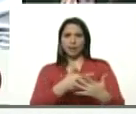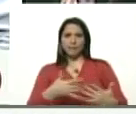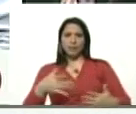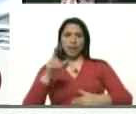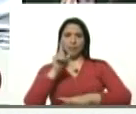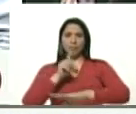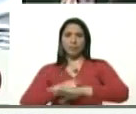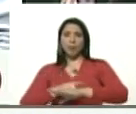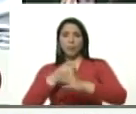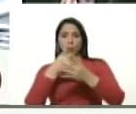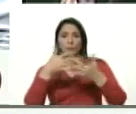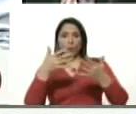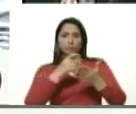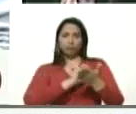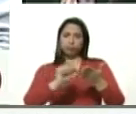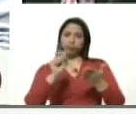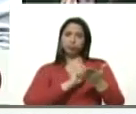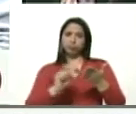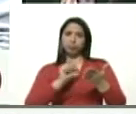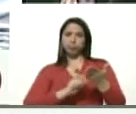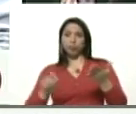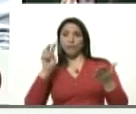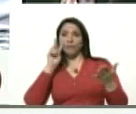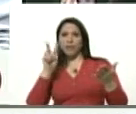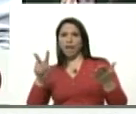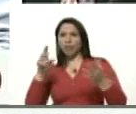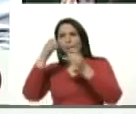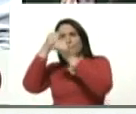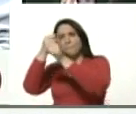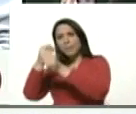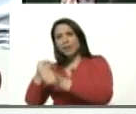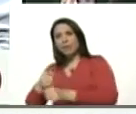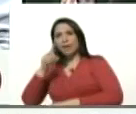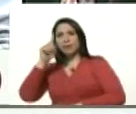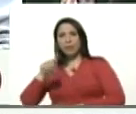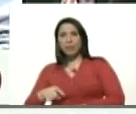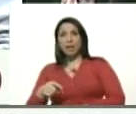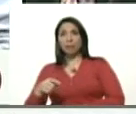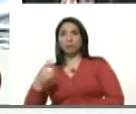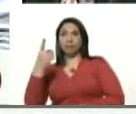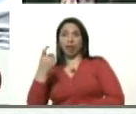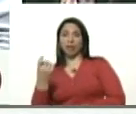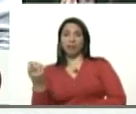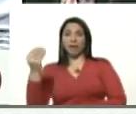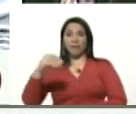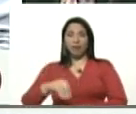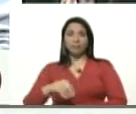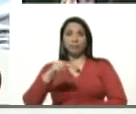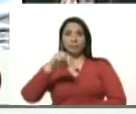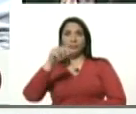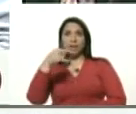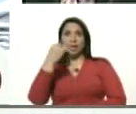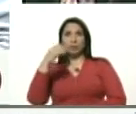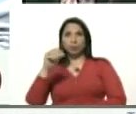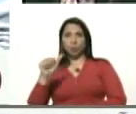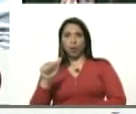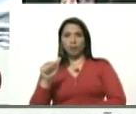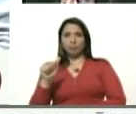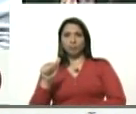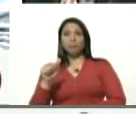y escribía viendo lo que nos esperaba y los que venía. Aquiles Nasoa fue sin lugar a